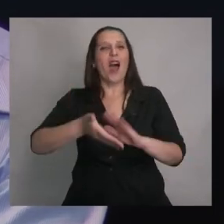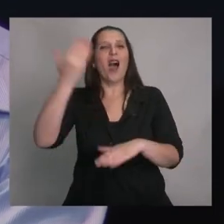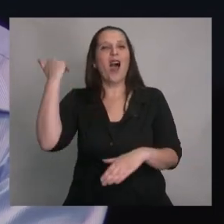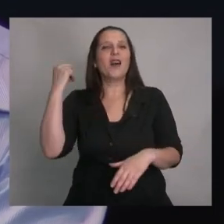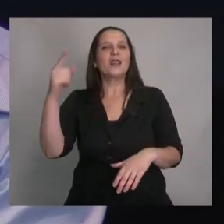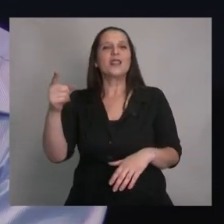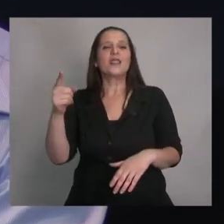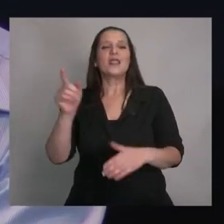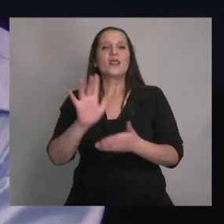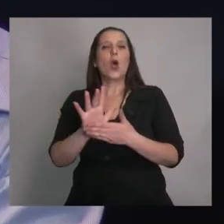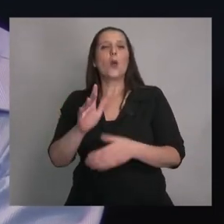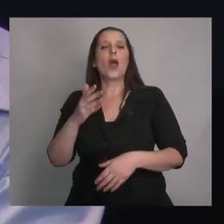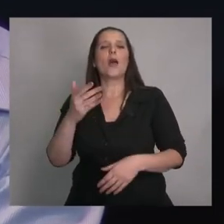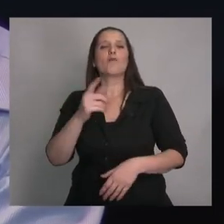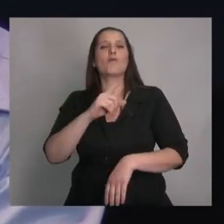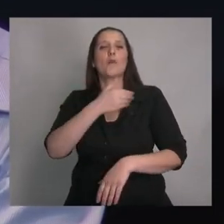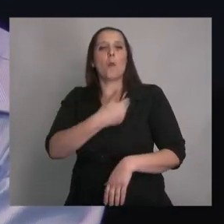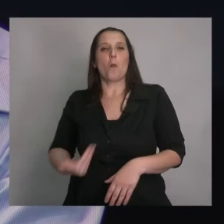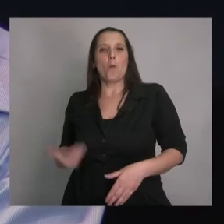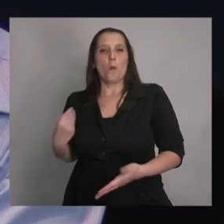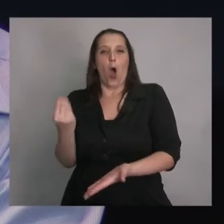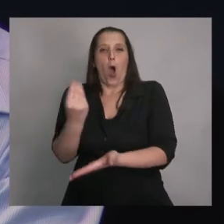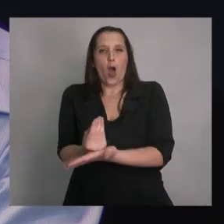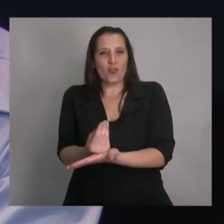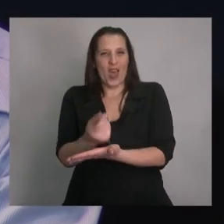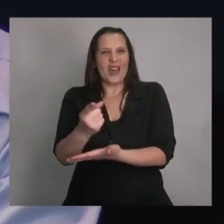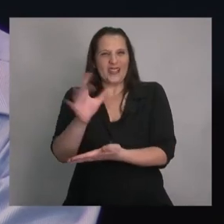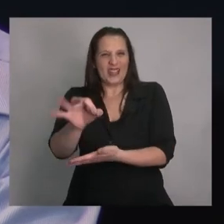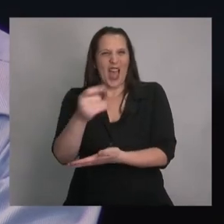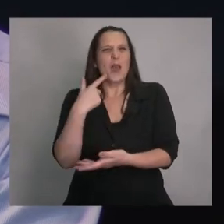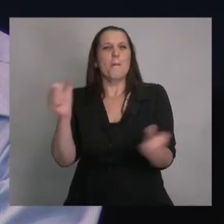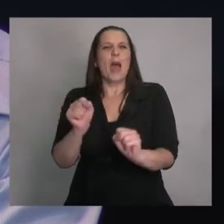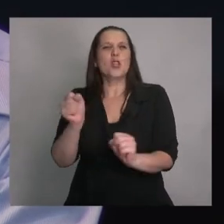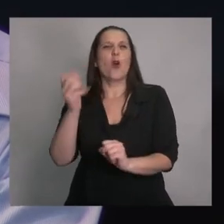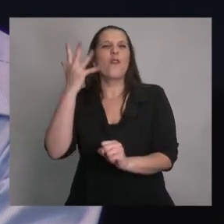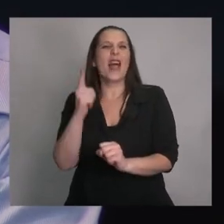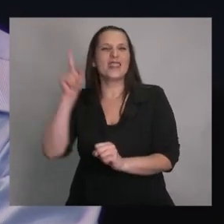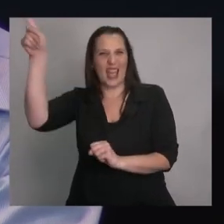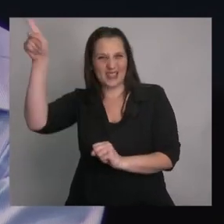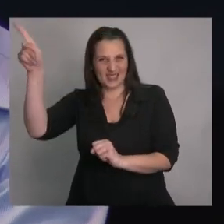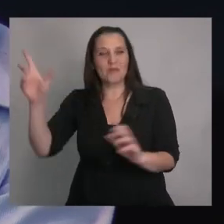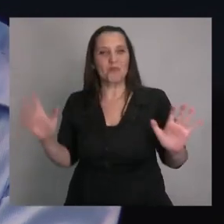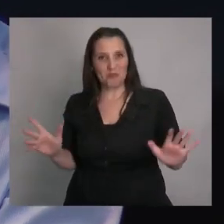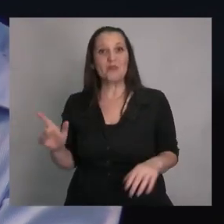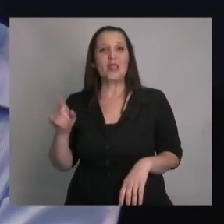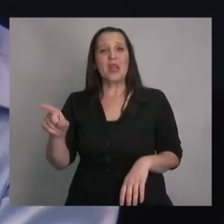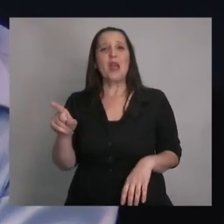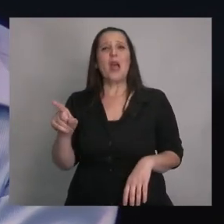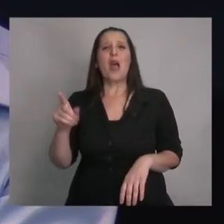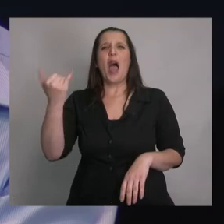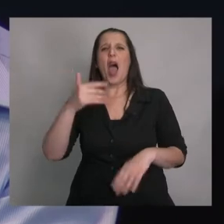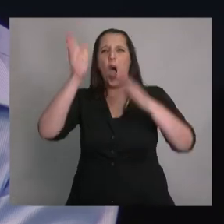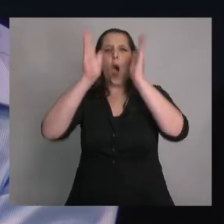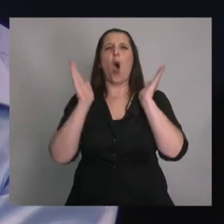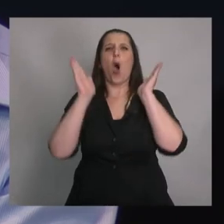imaginación al poder que planteó la rebelión de mayo francés el llamado de los obispos